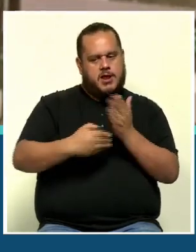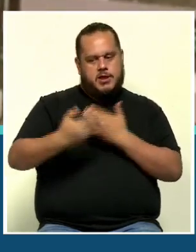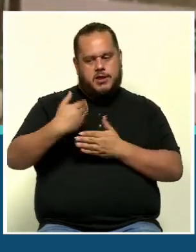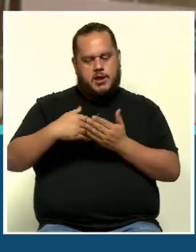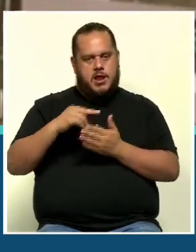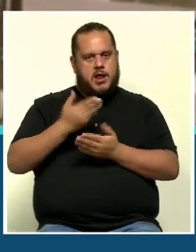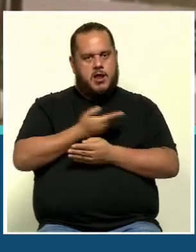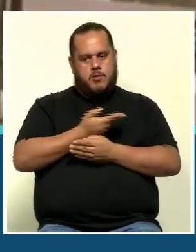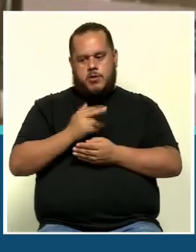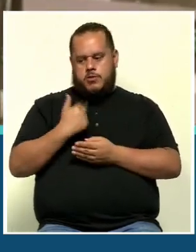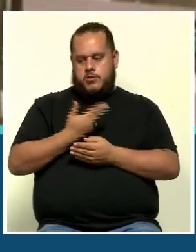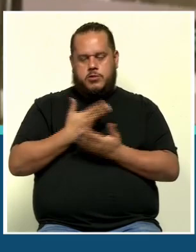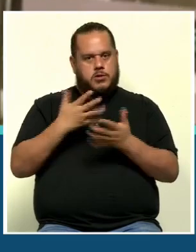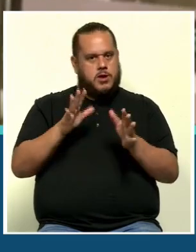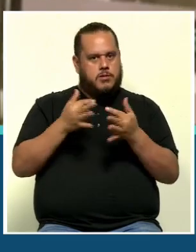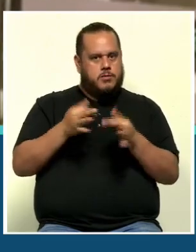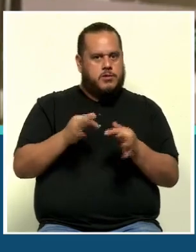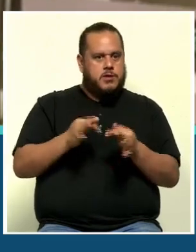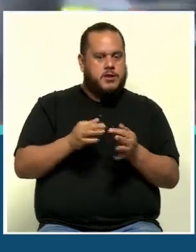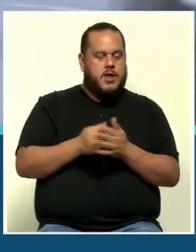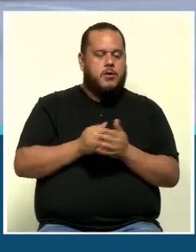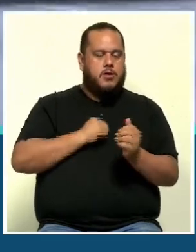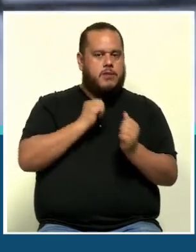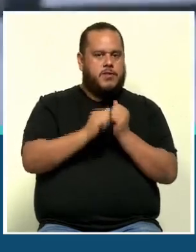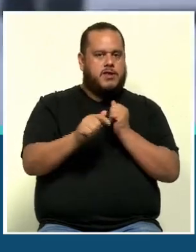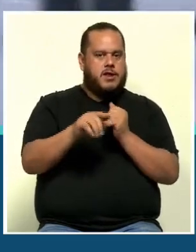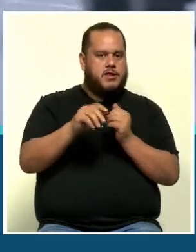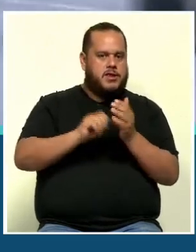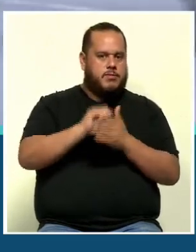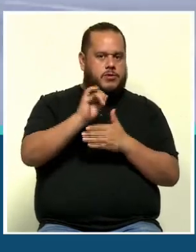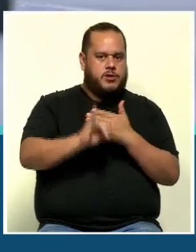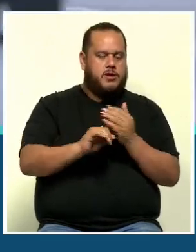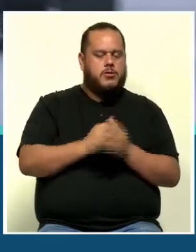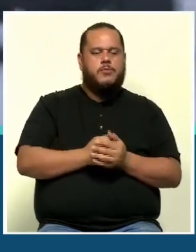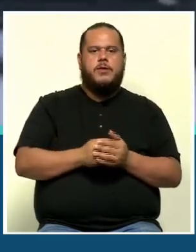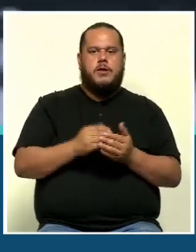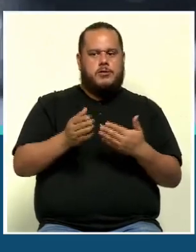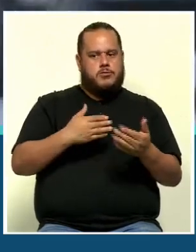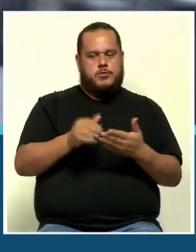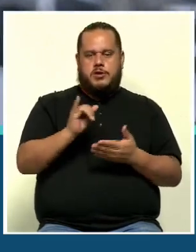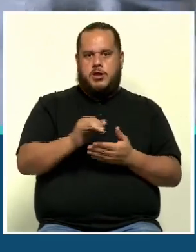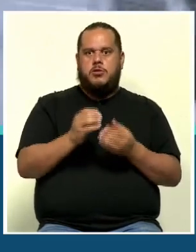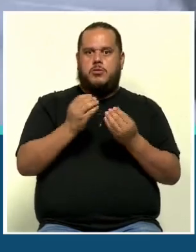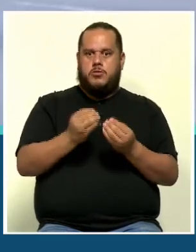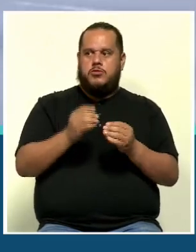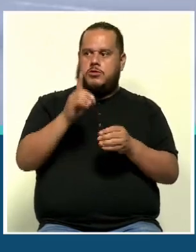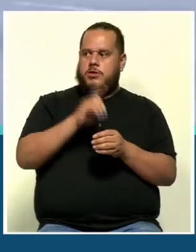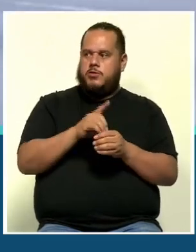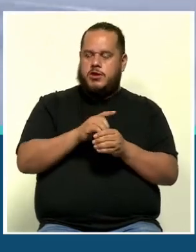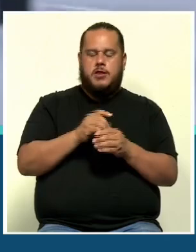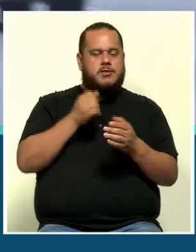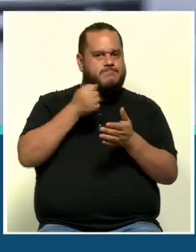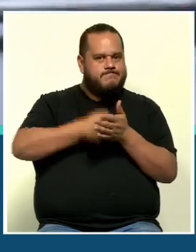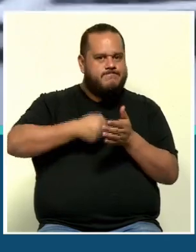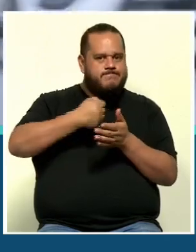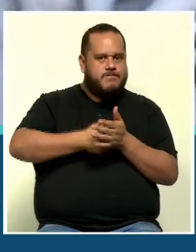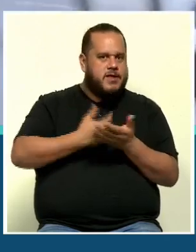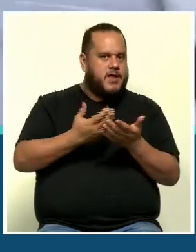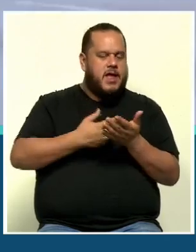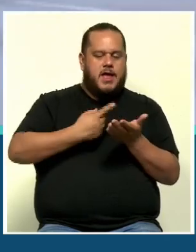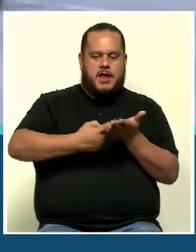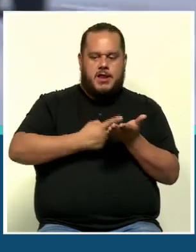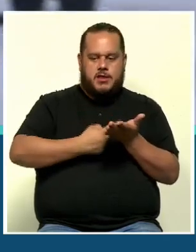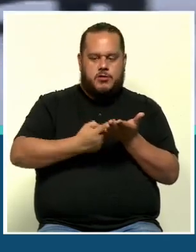también habíamos intentado el que pudiera pasar este proyecto. A pesar de esto, varios diputados han insistido durante la discusión del